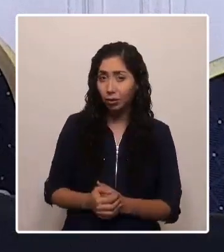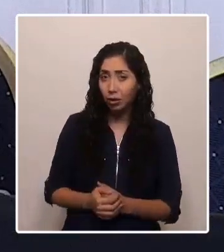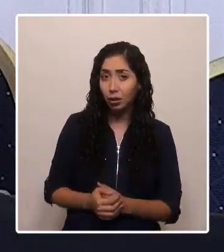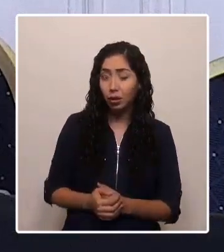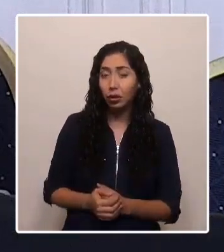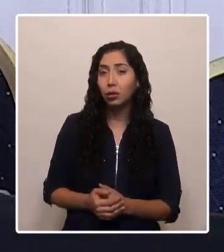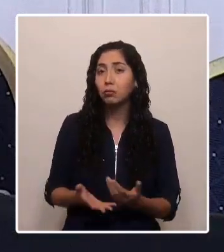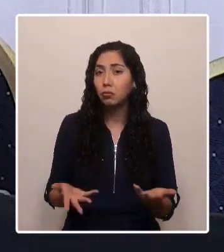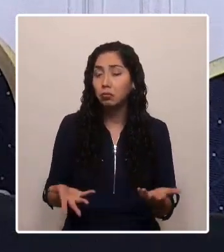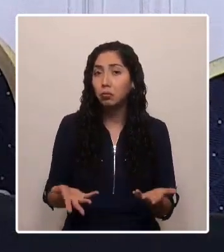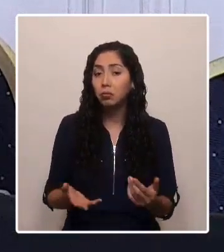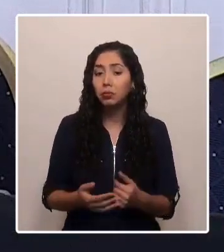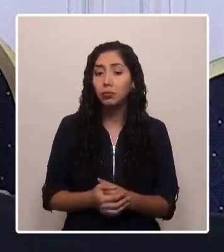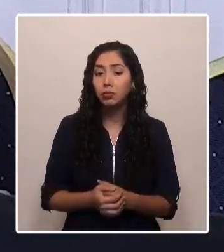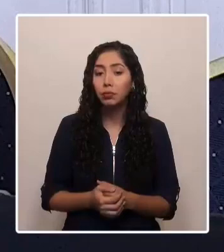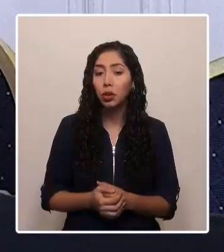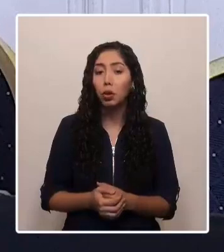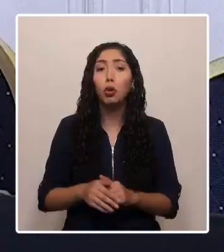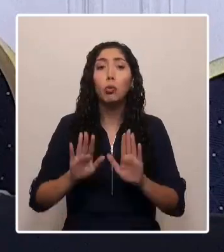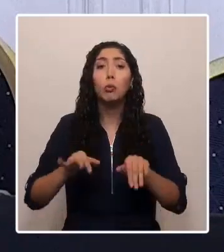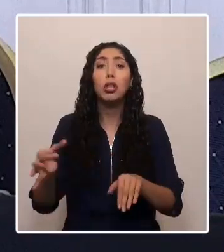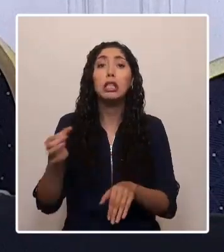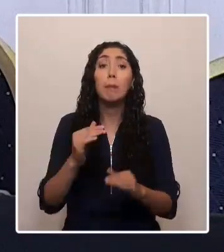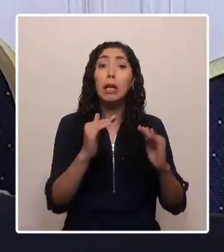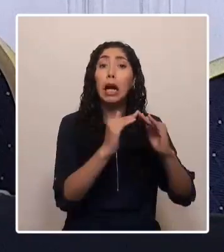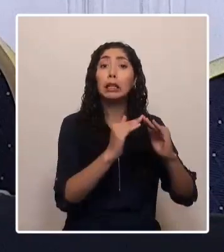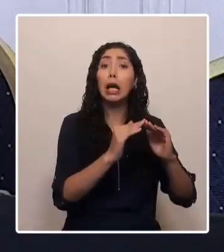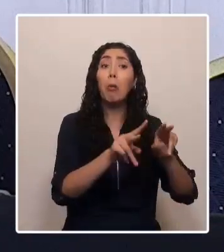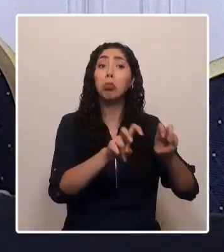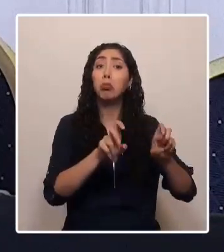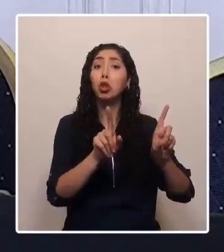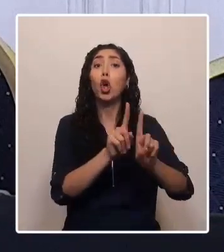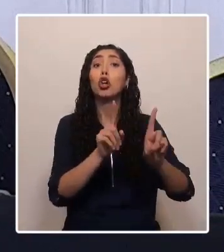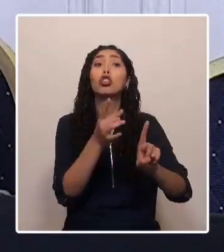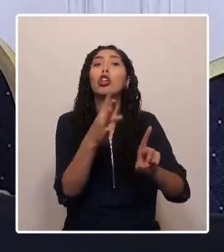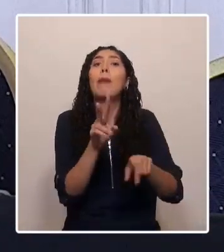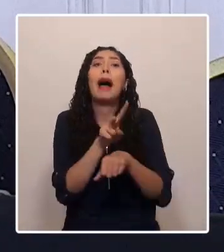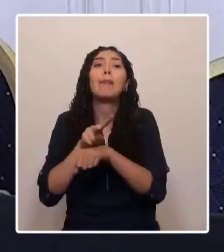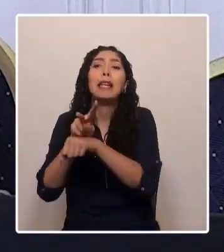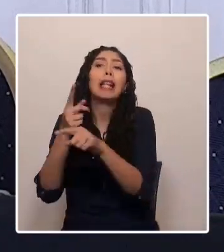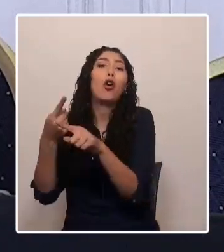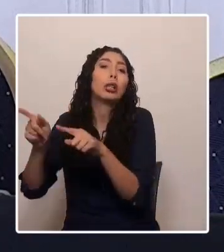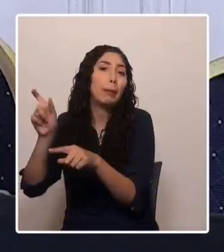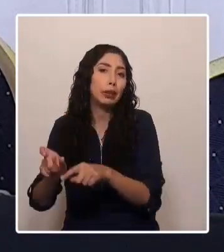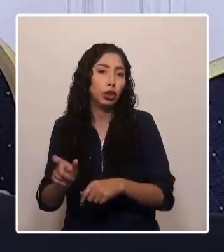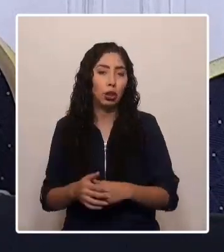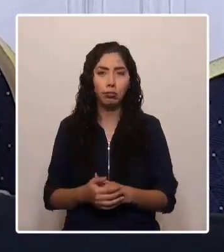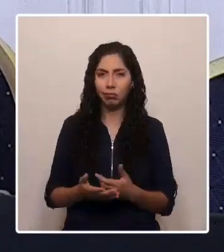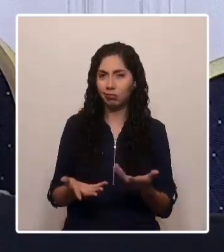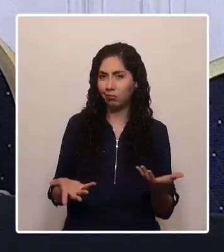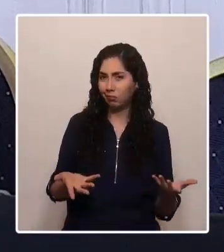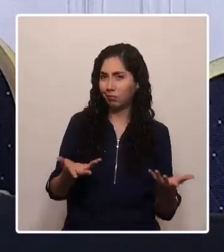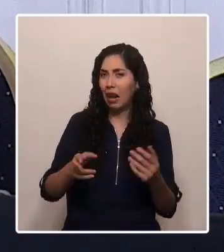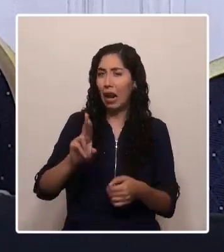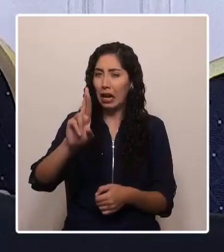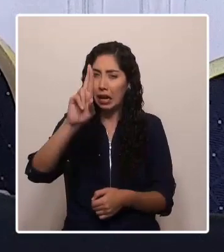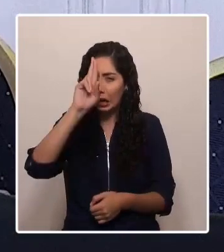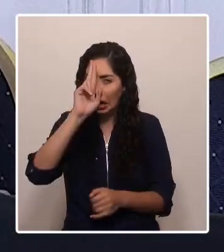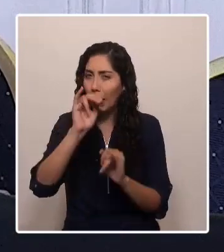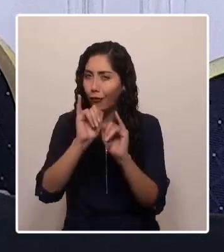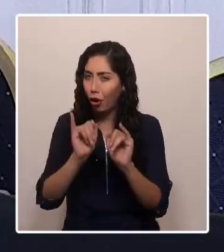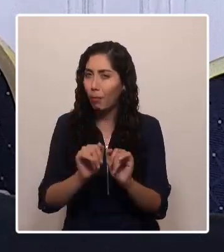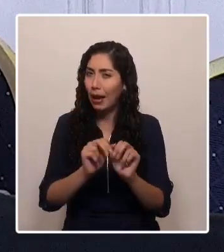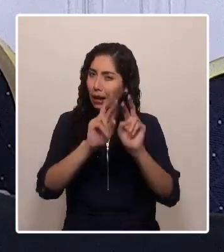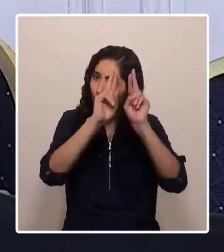no le van a quitar la propia casa, sino simplemente la van a administrar otros. Rara manera de respetar la